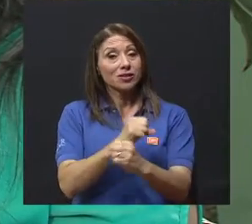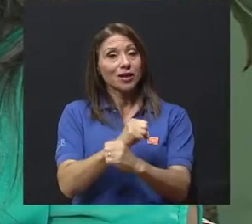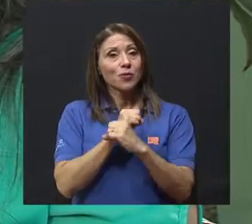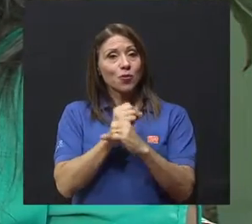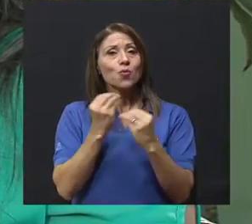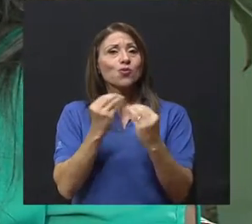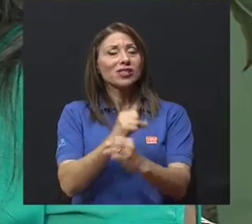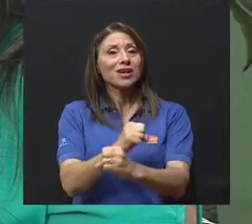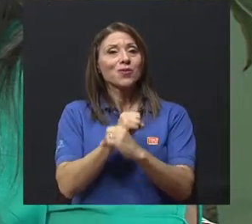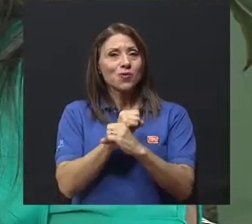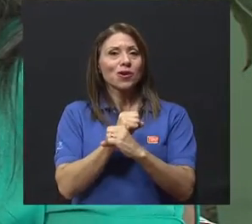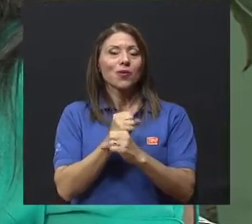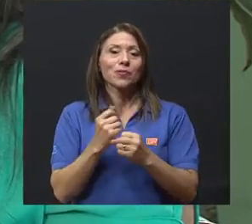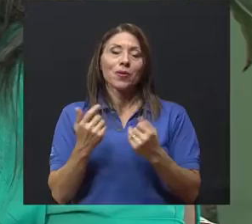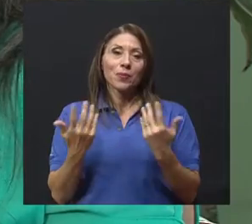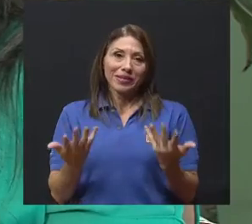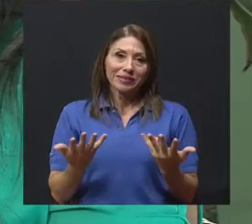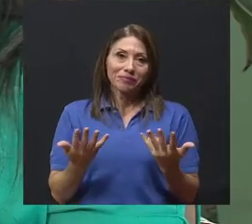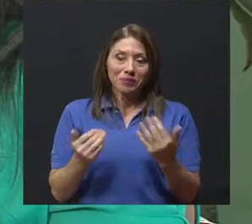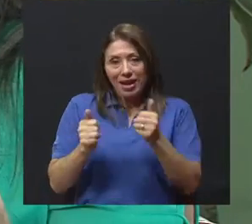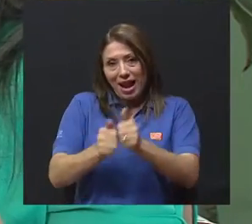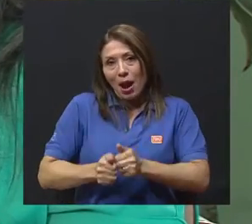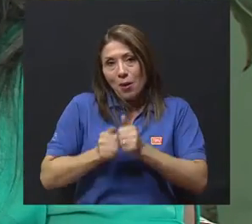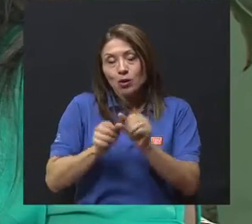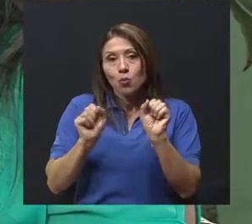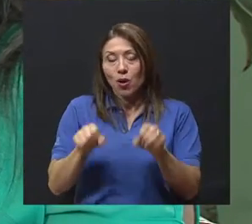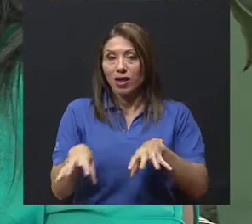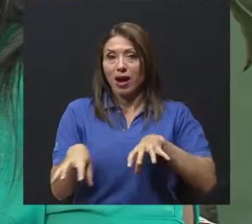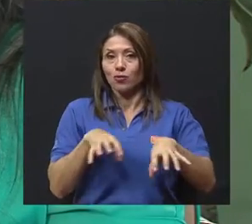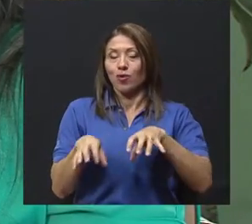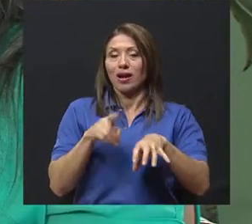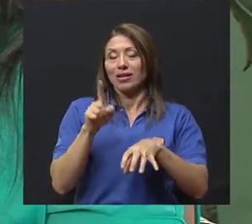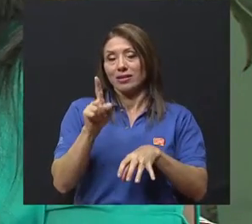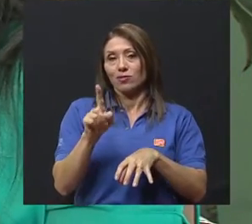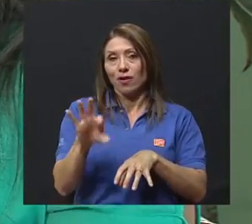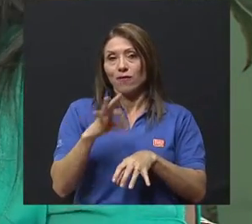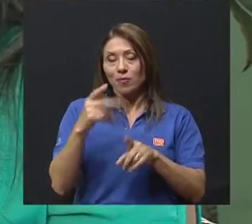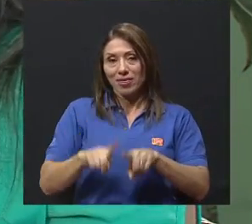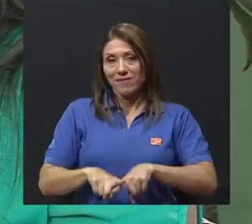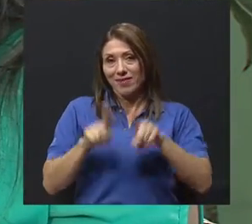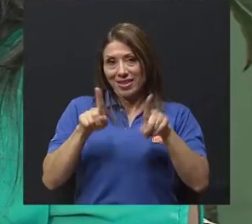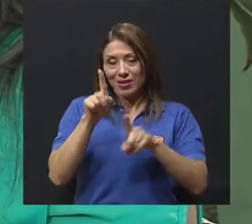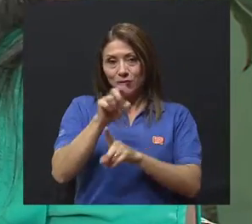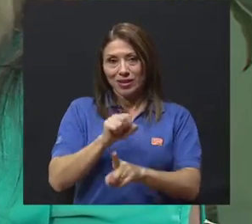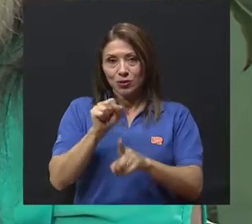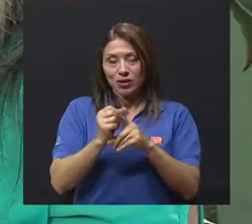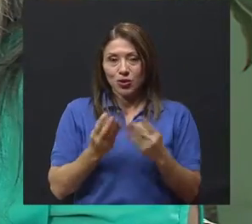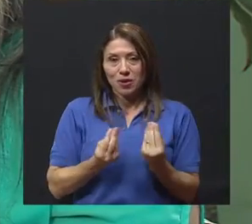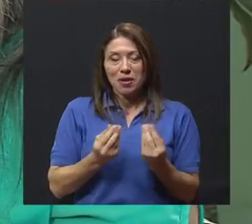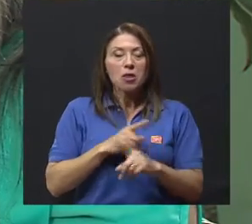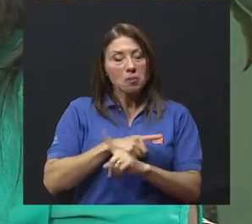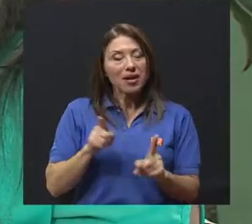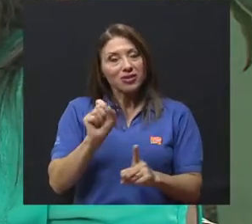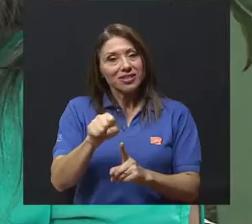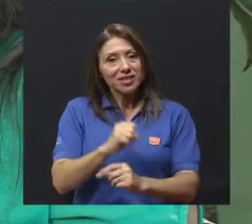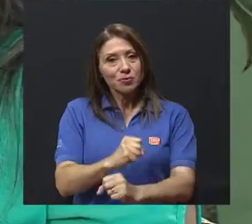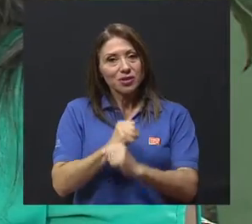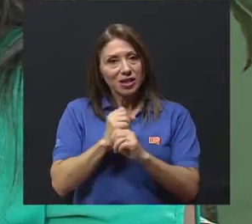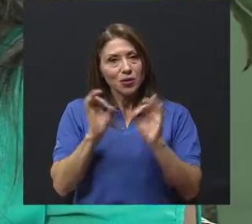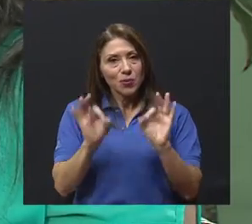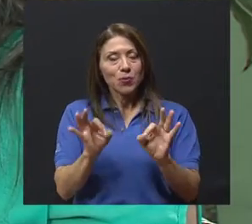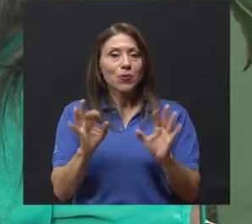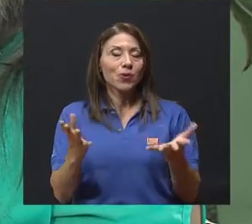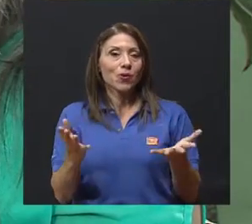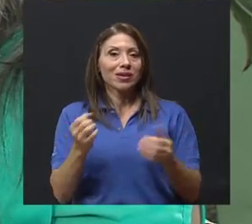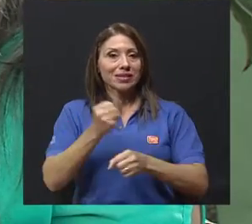seguro es muy seguro no dejan de ser caballos que pueden reaccionar en alguna situación de miedo pero pero si es muy segura en